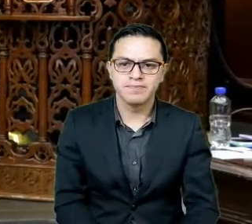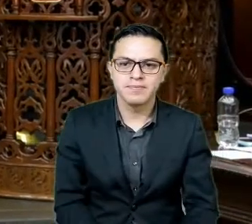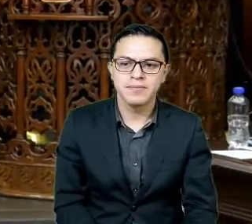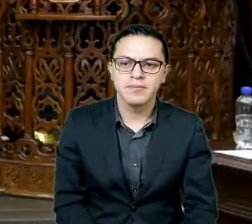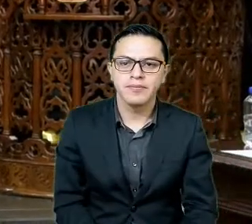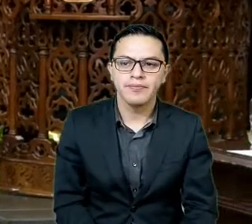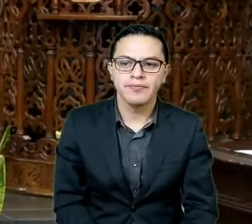cuánto